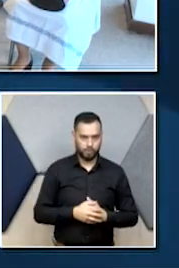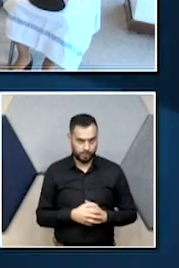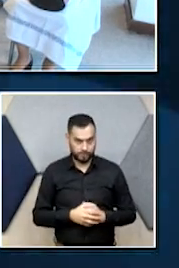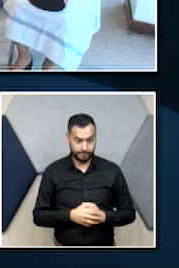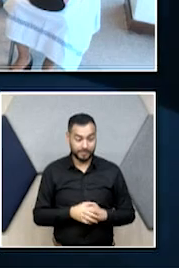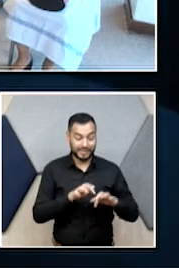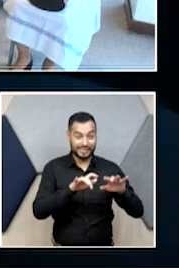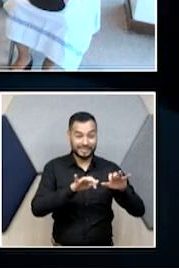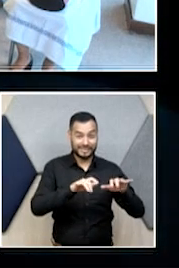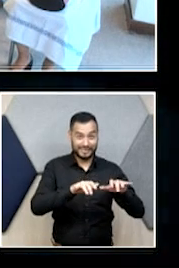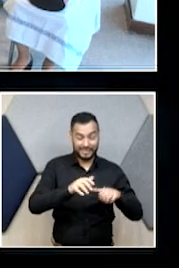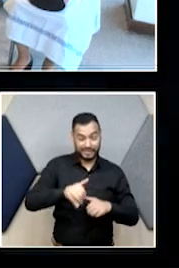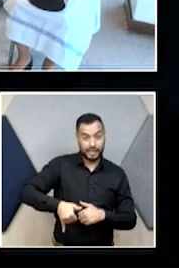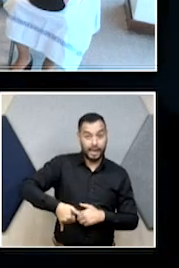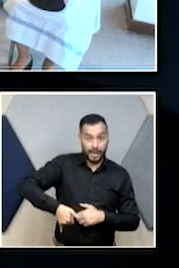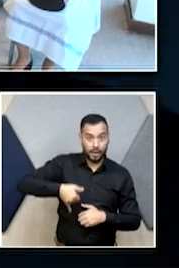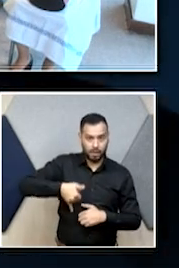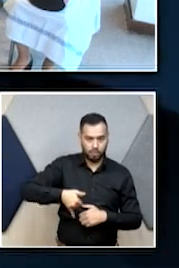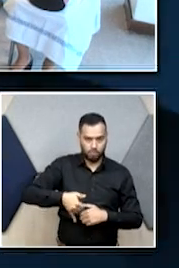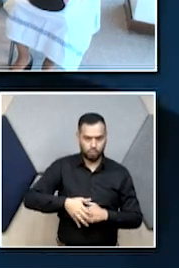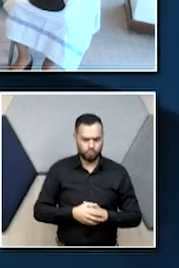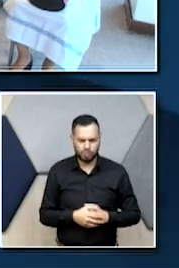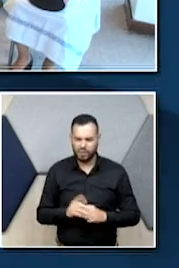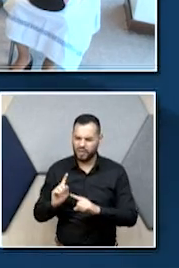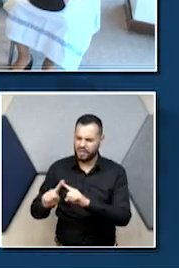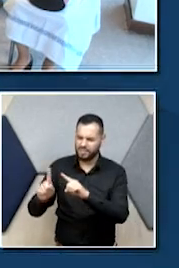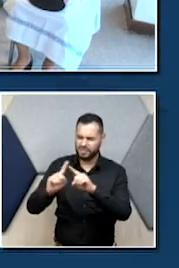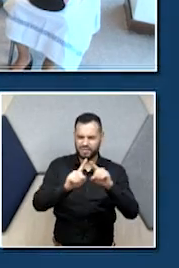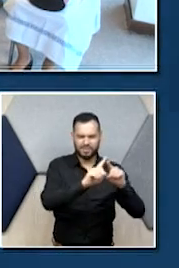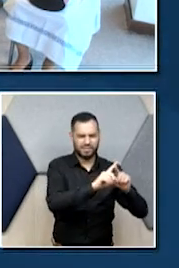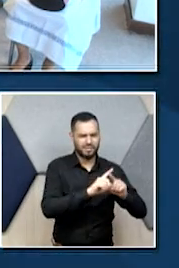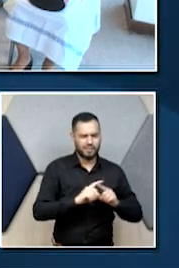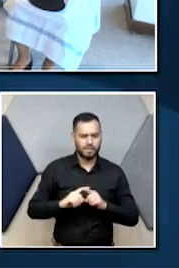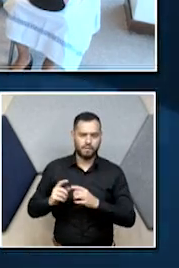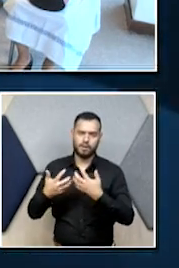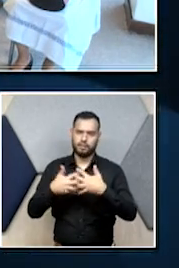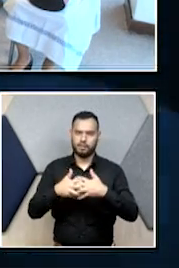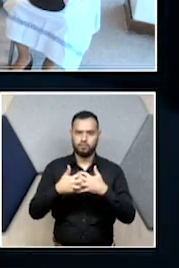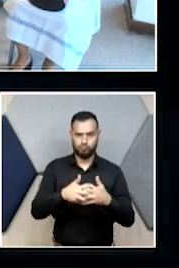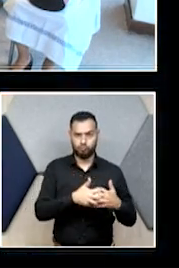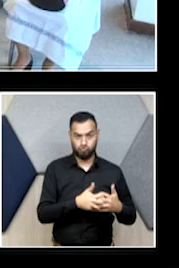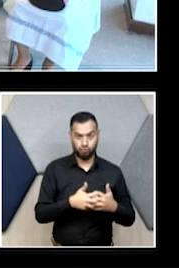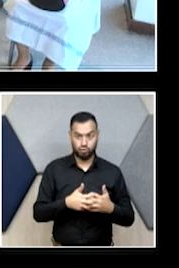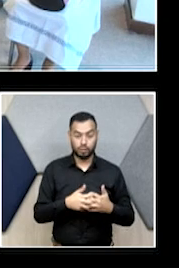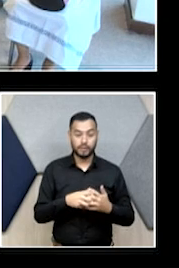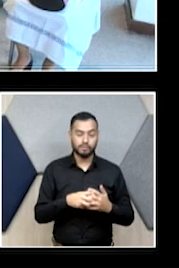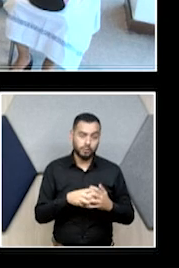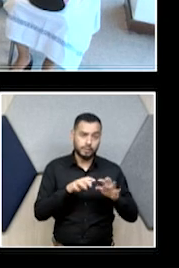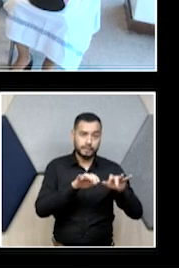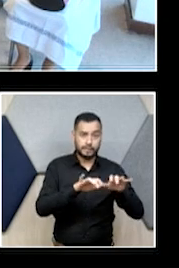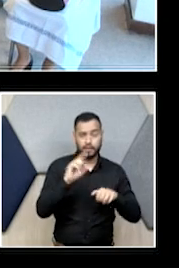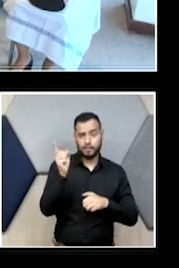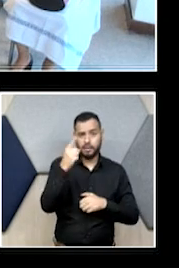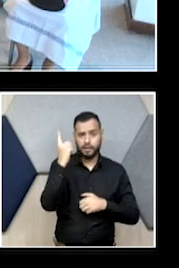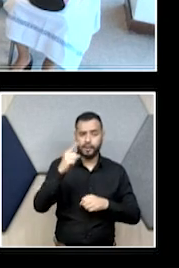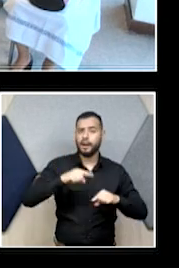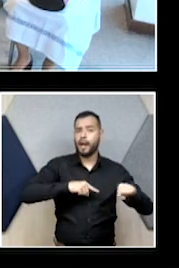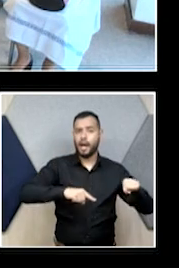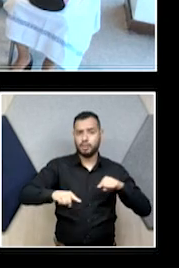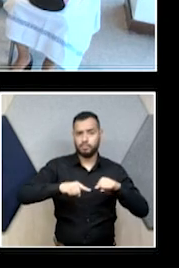Ejecutiva cumple muchas funciones. Es una Secretaría General que hace la administración de la